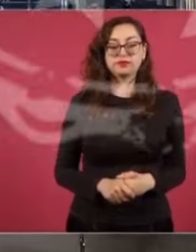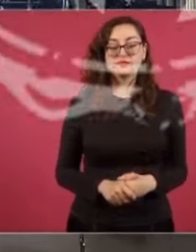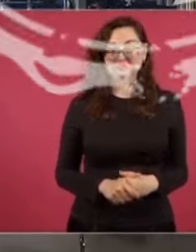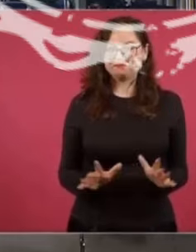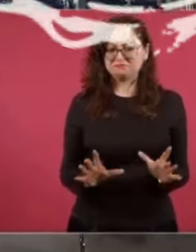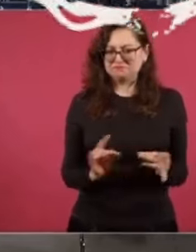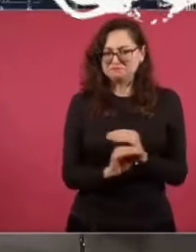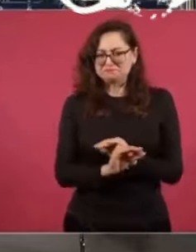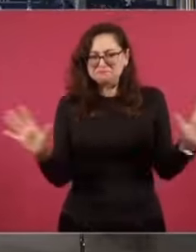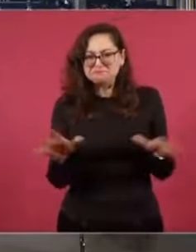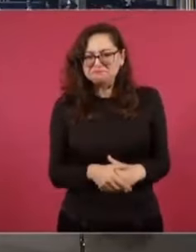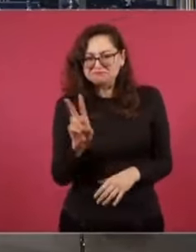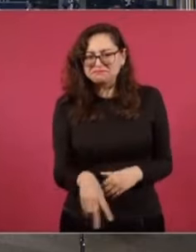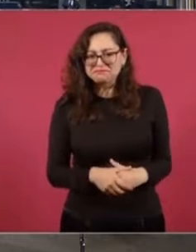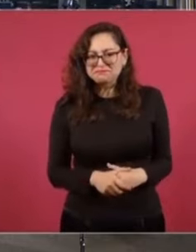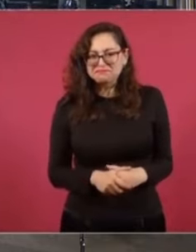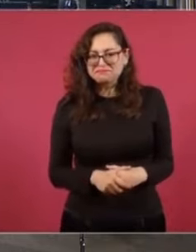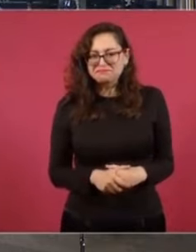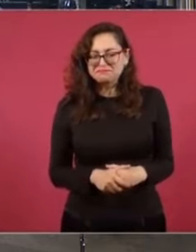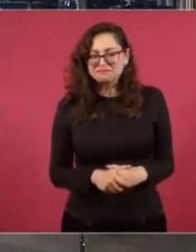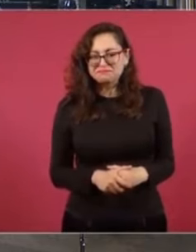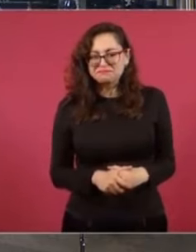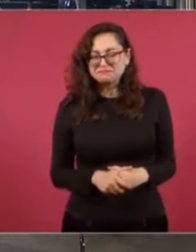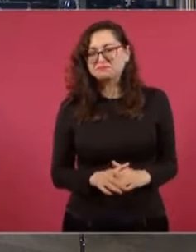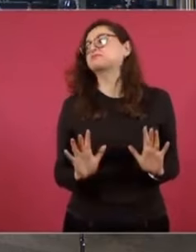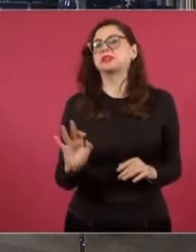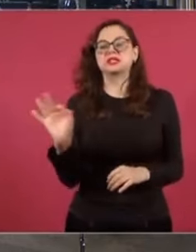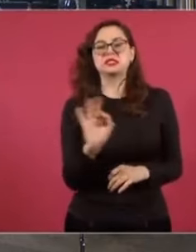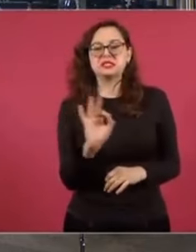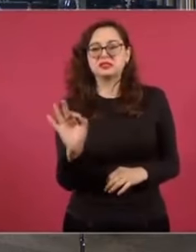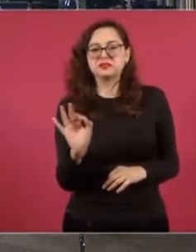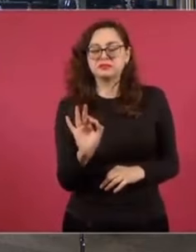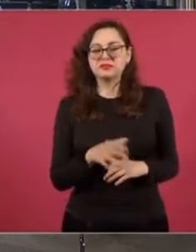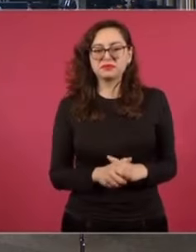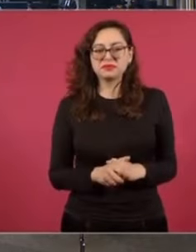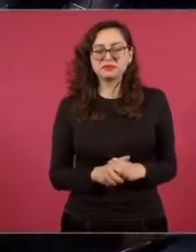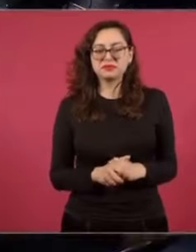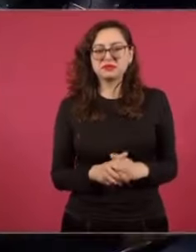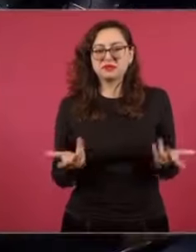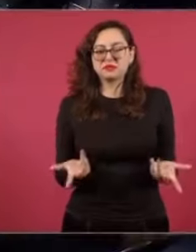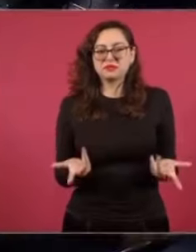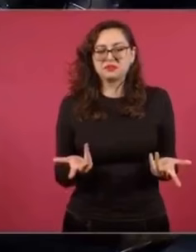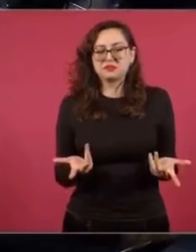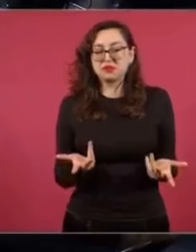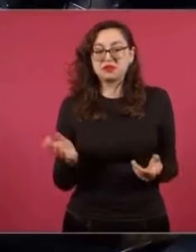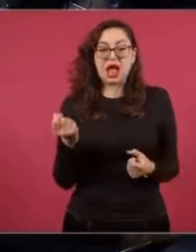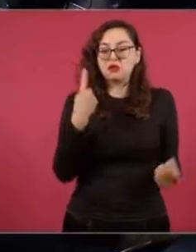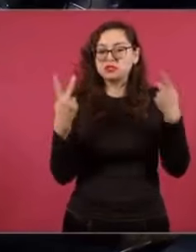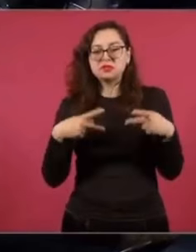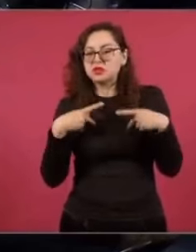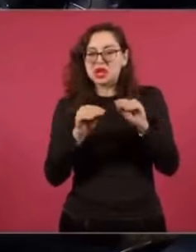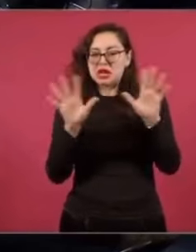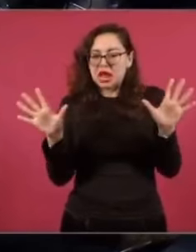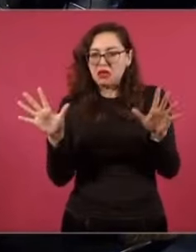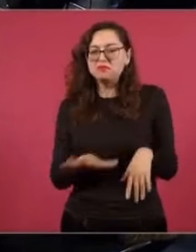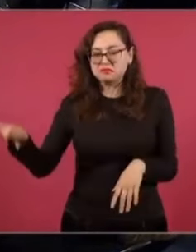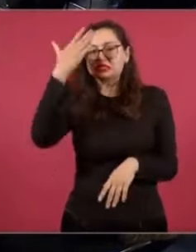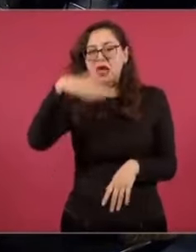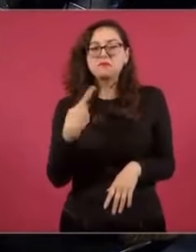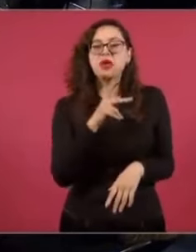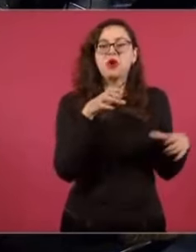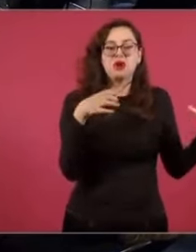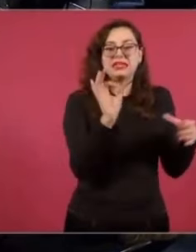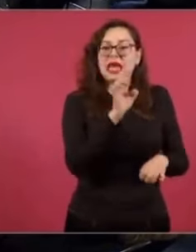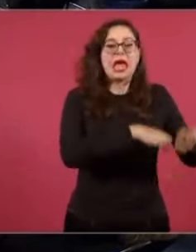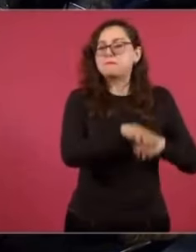Sí quedó claro esto verdad a la mayoría de la gente pero a lo mejor este no está claro para las organizaciones